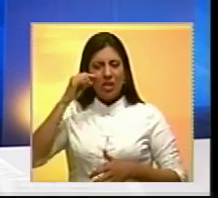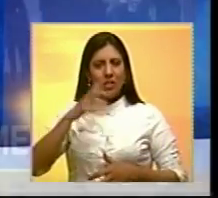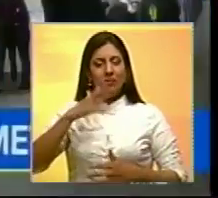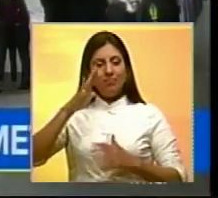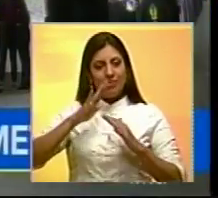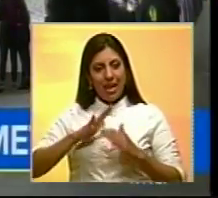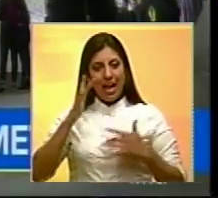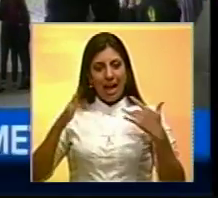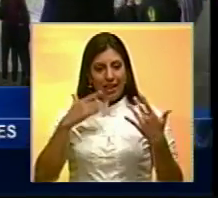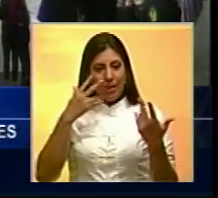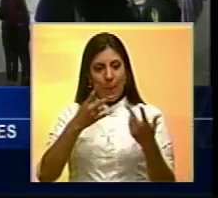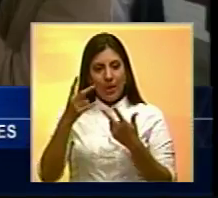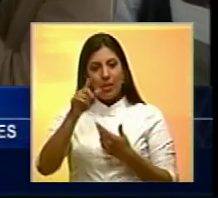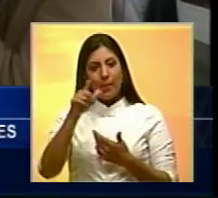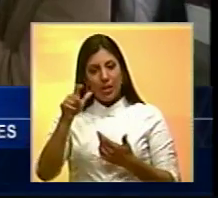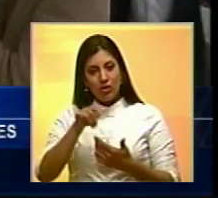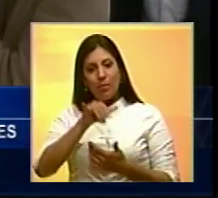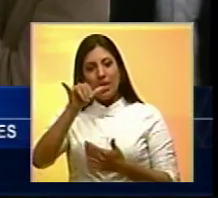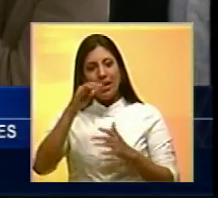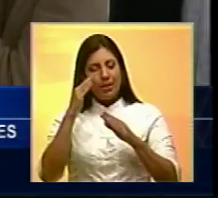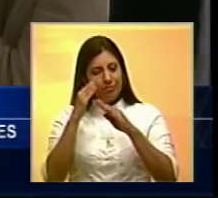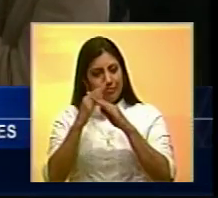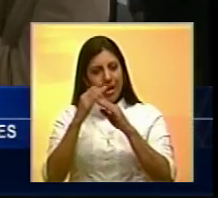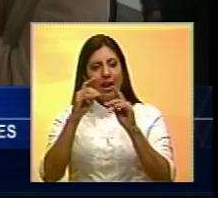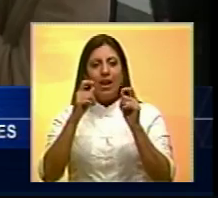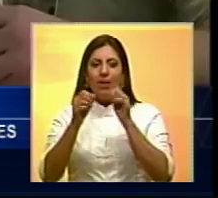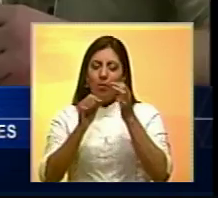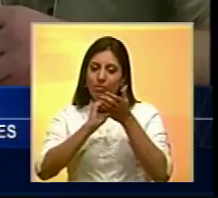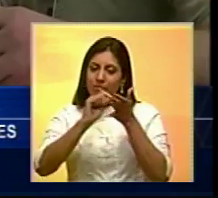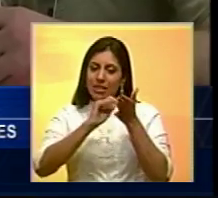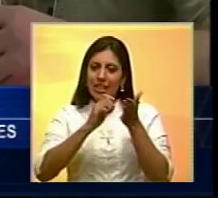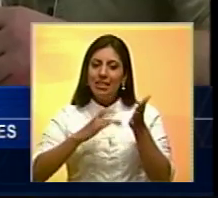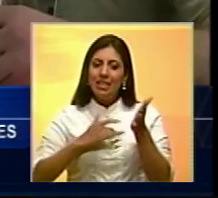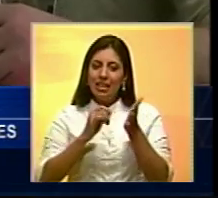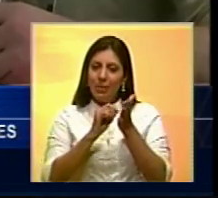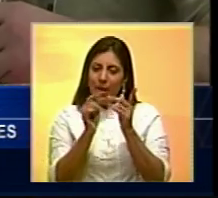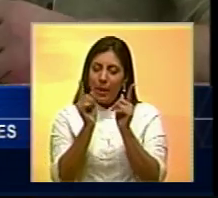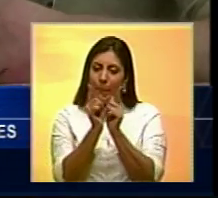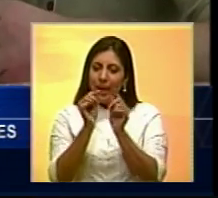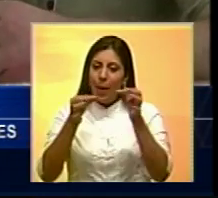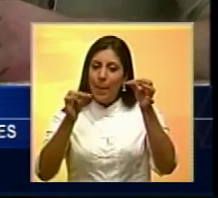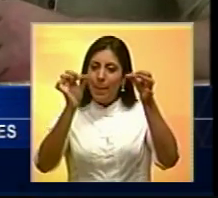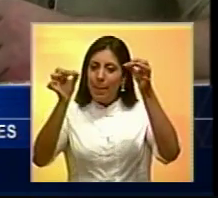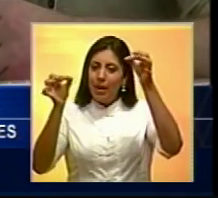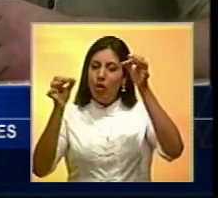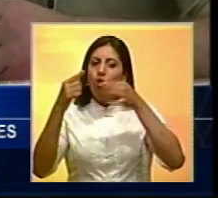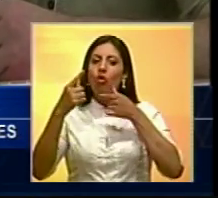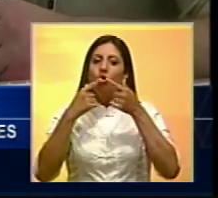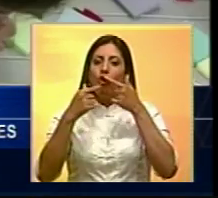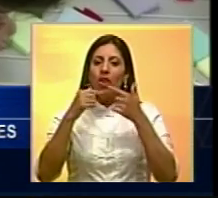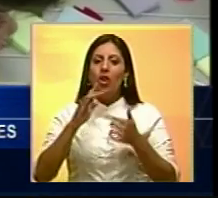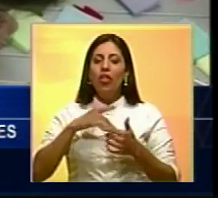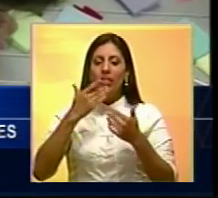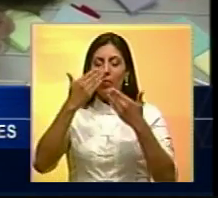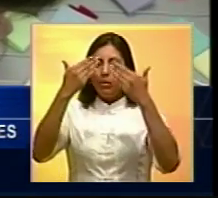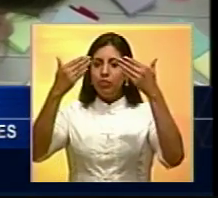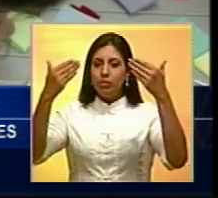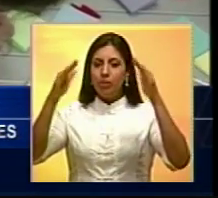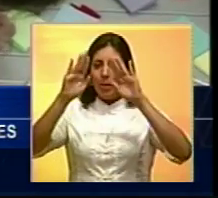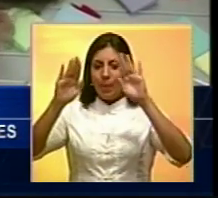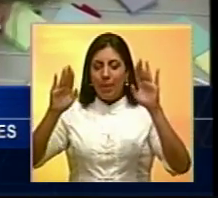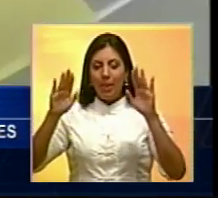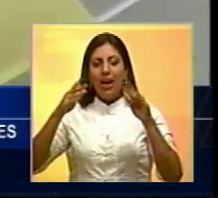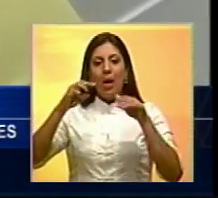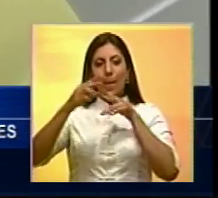La actividad invita a los viajeros a detenerse y expresar un sentimiento en pequeños papeles de colores que luego serán colocados en las paredes